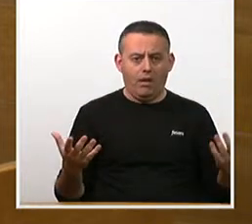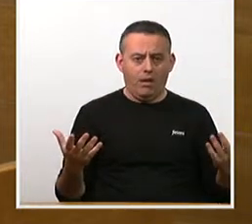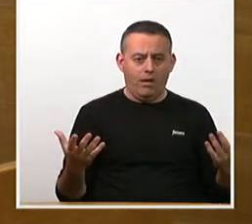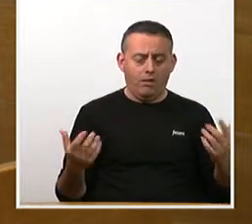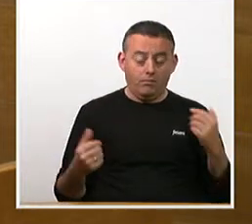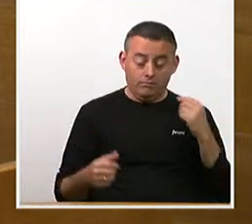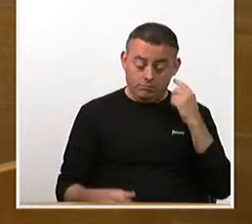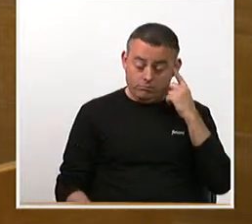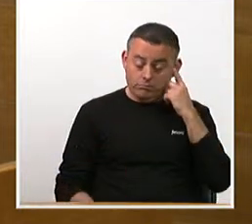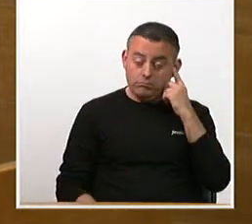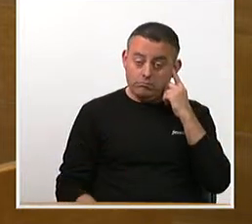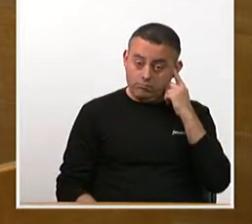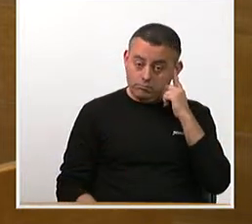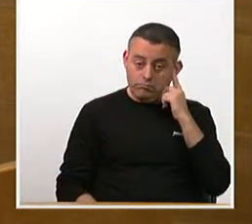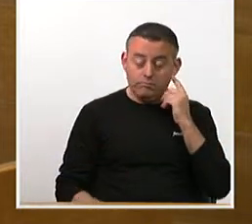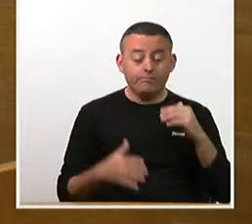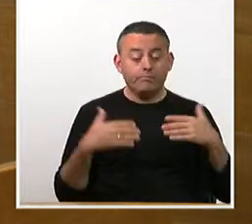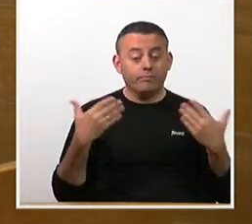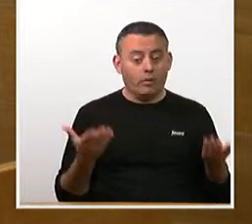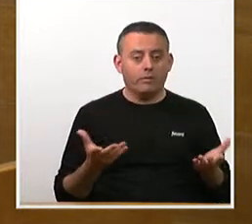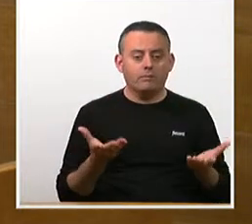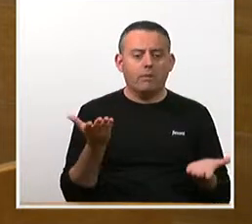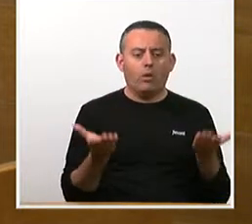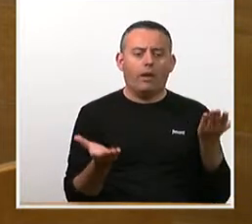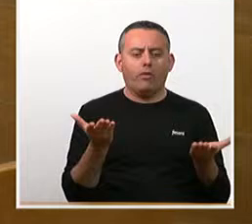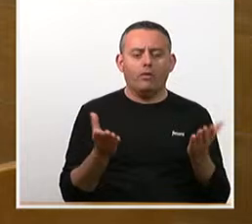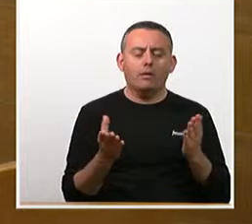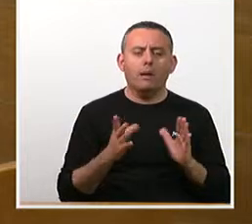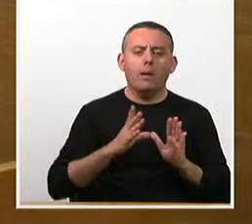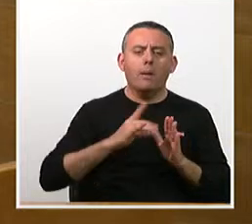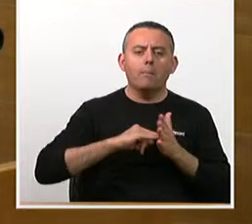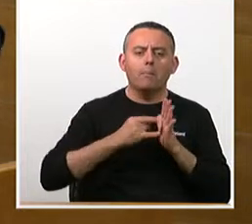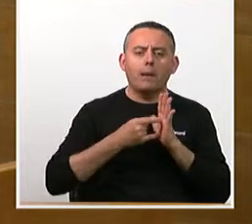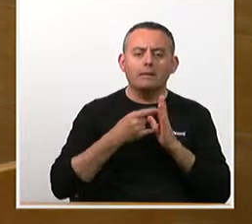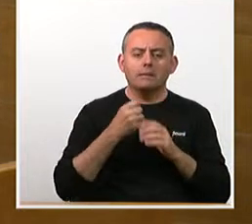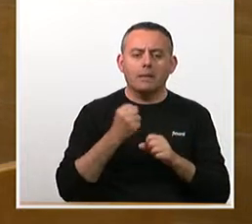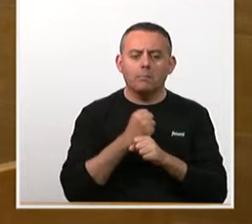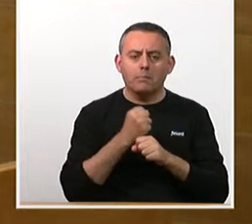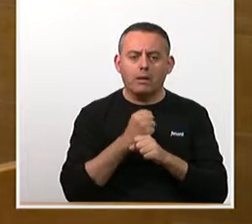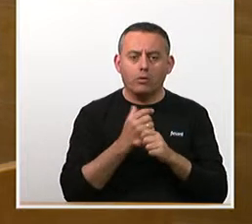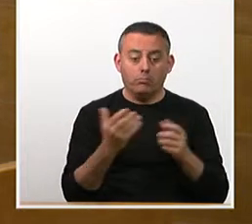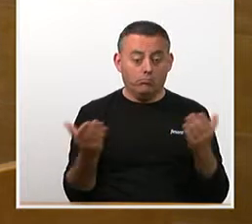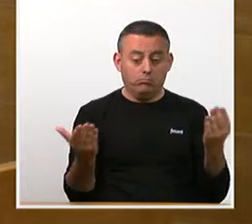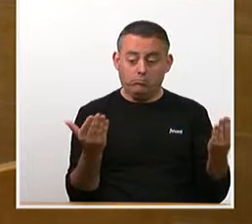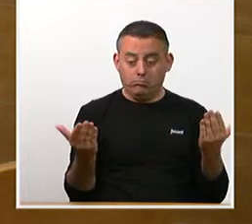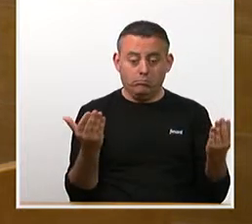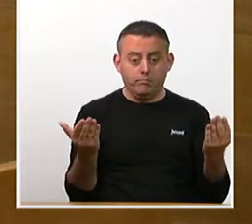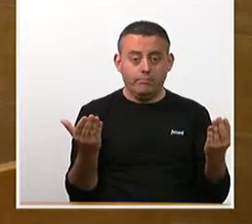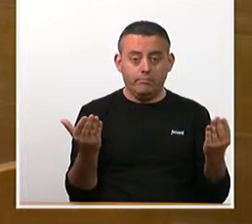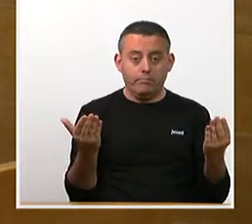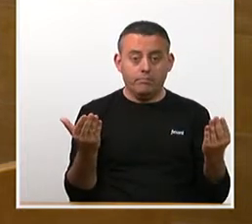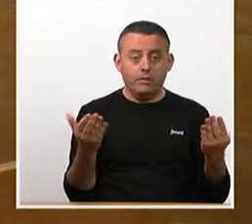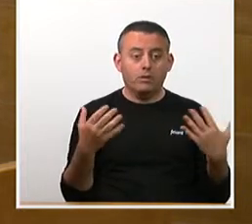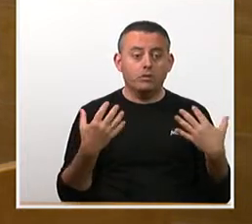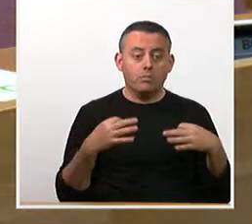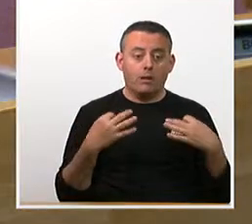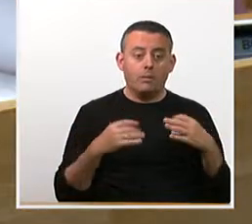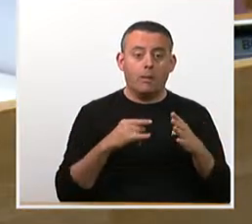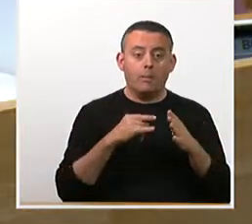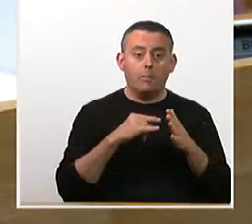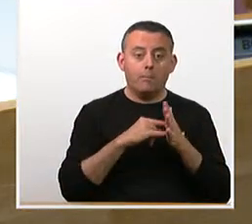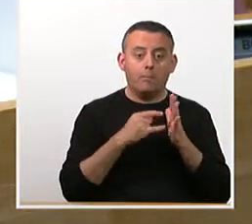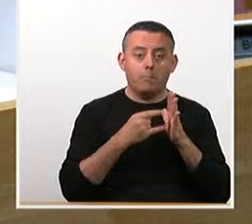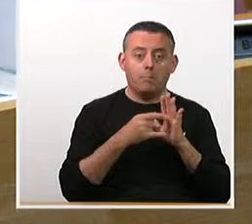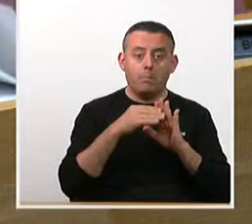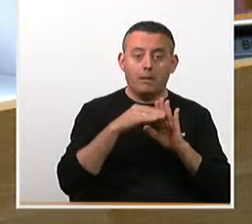valoración sobre la eficacia de los planes de empleo resulta muy positiva cuando estos planes de empleo